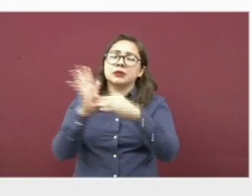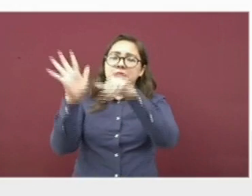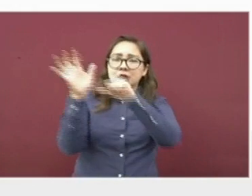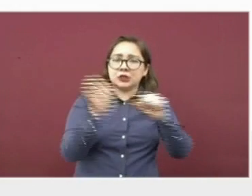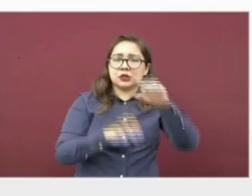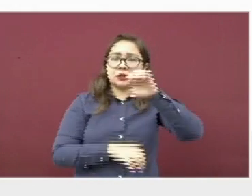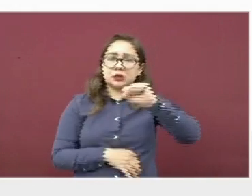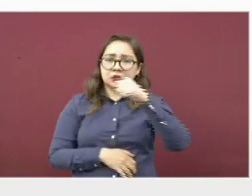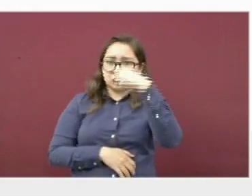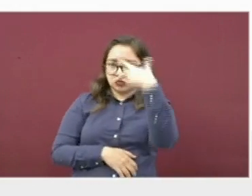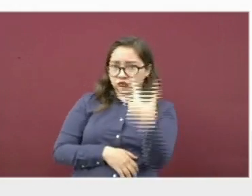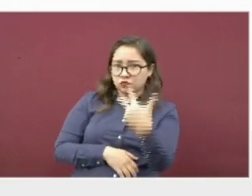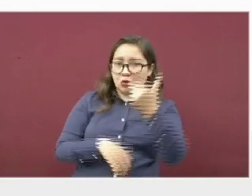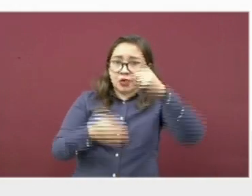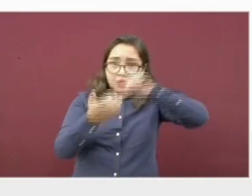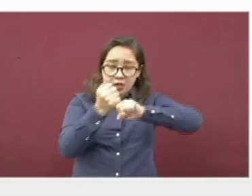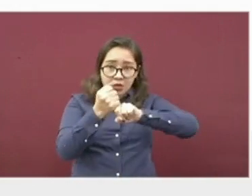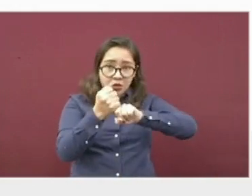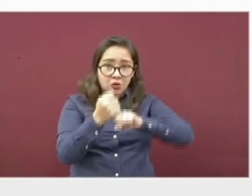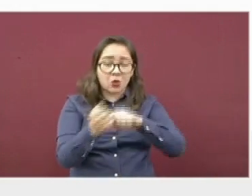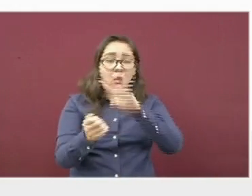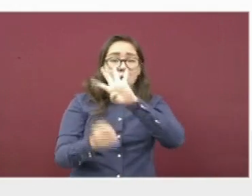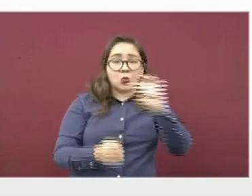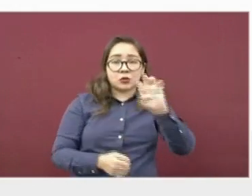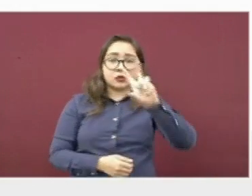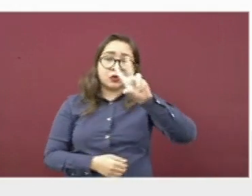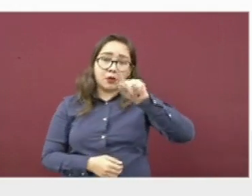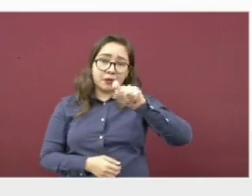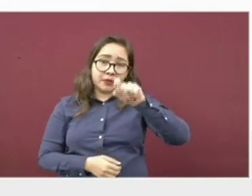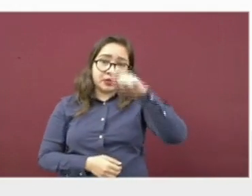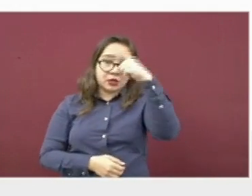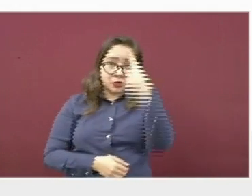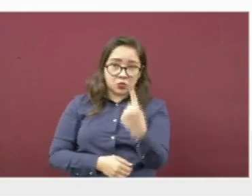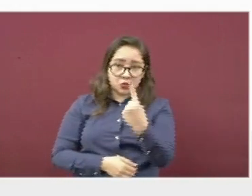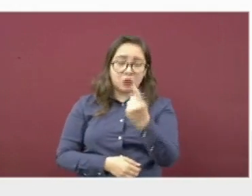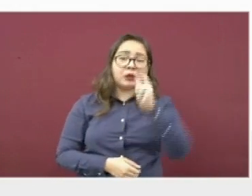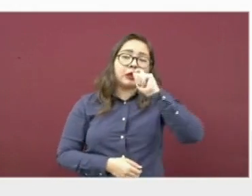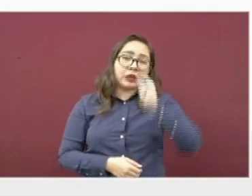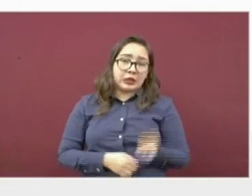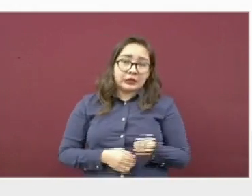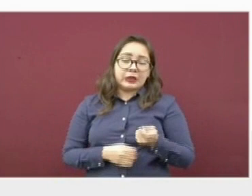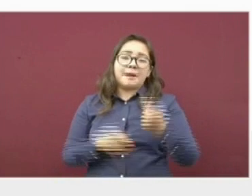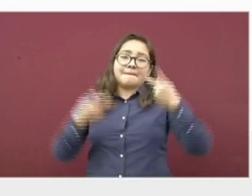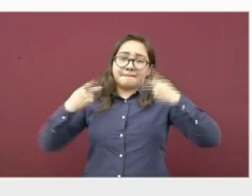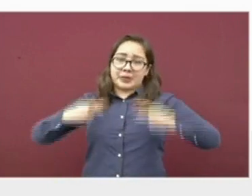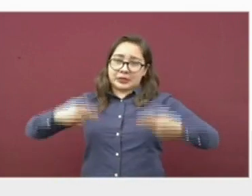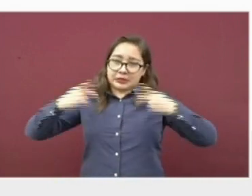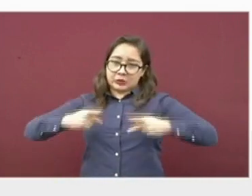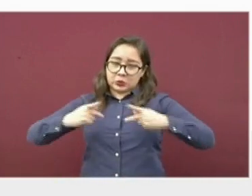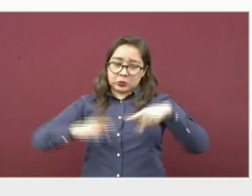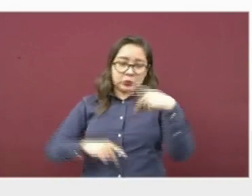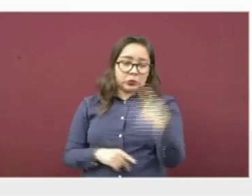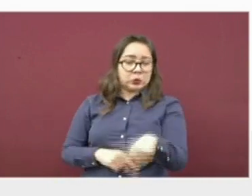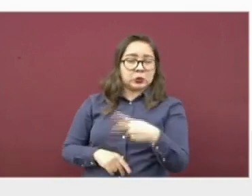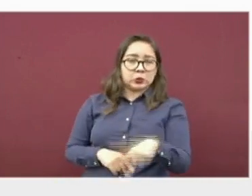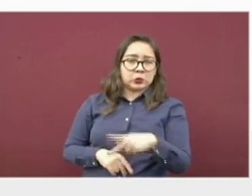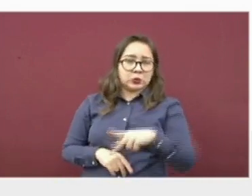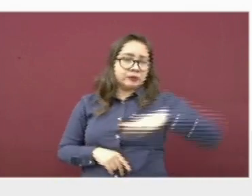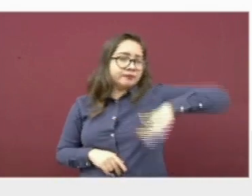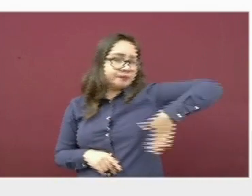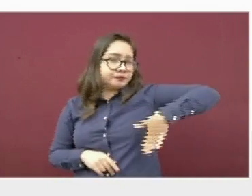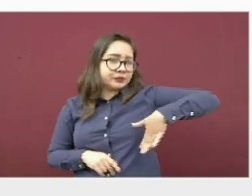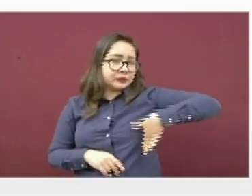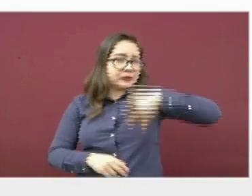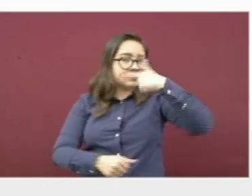43,668, de los cuales 421 representan a los pacientes que han presentado su cuadro clínico más